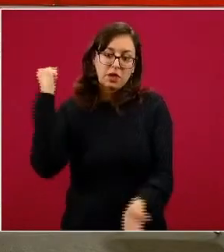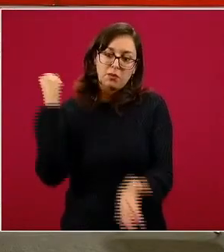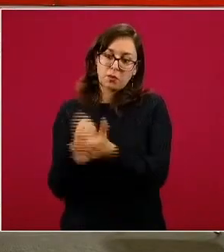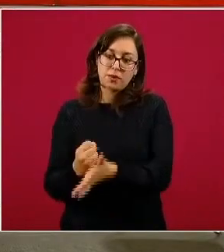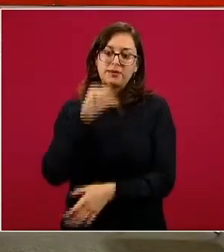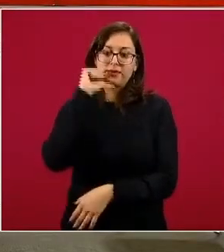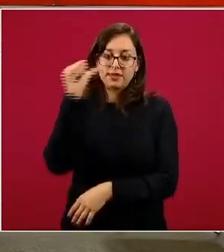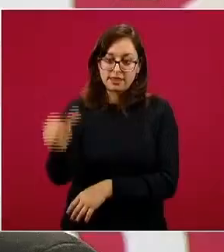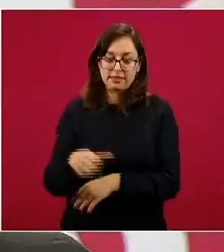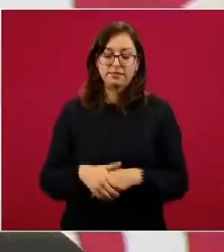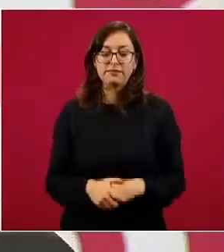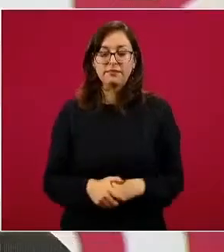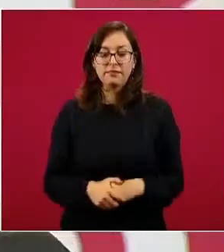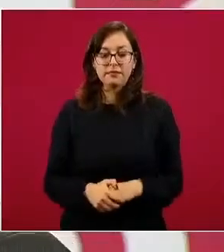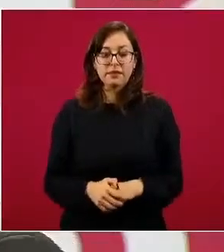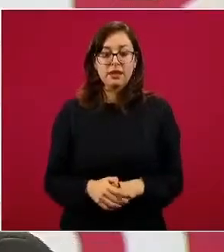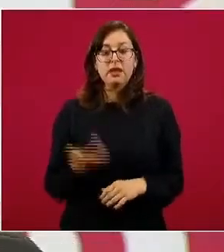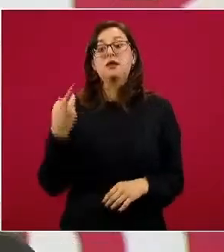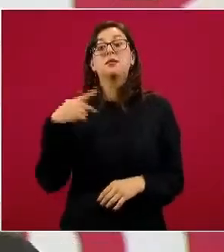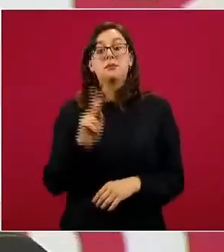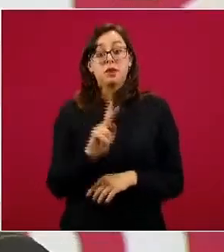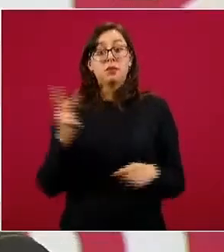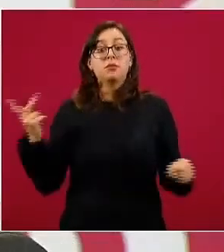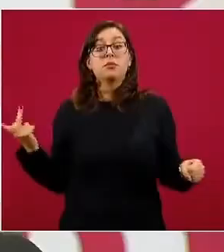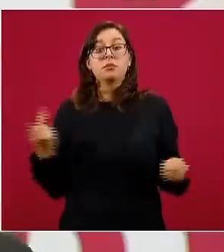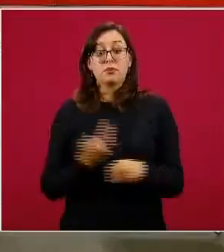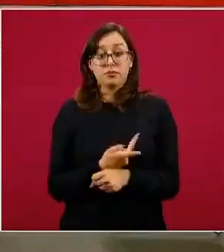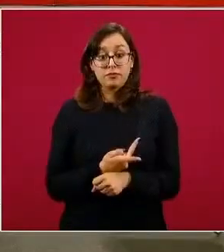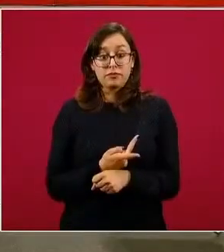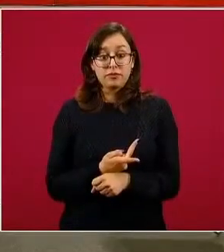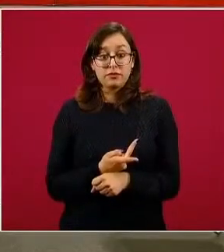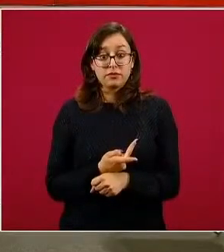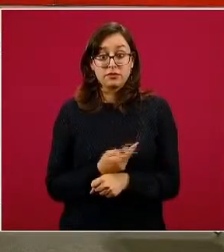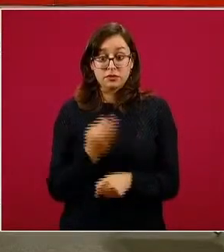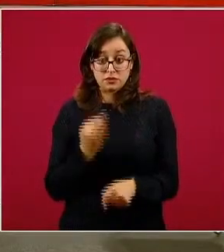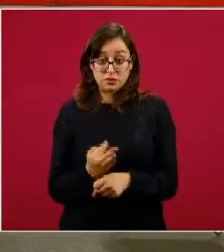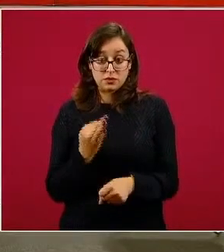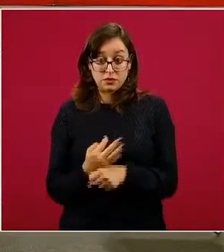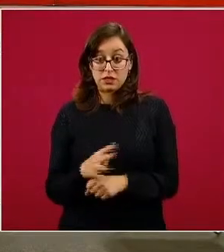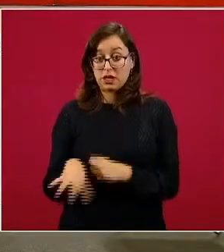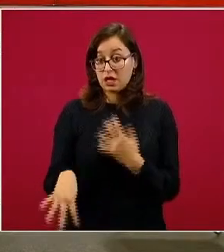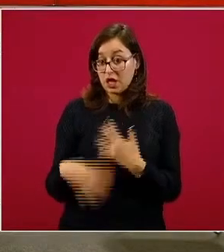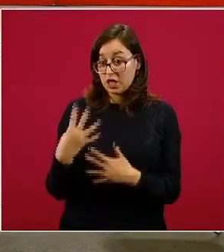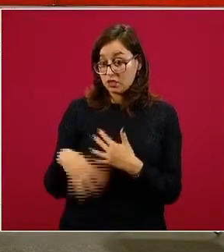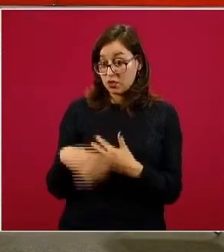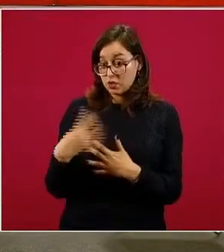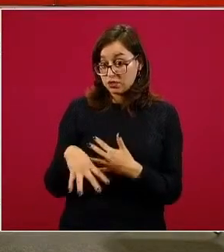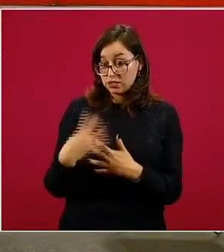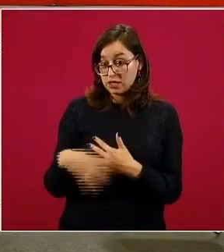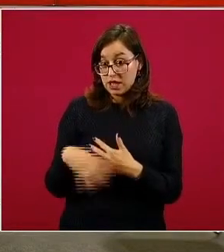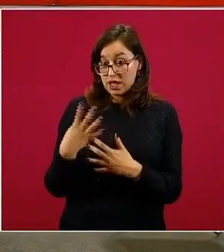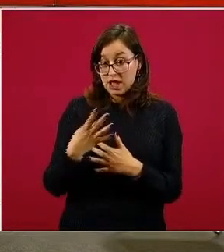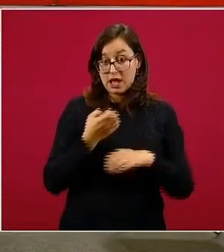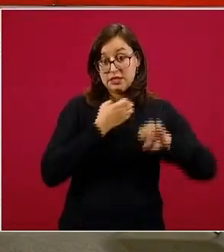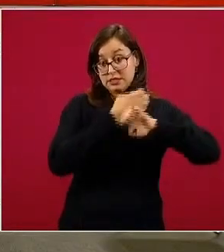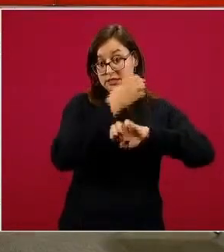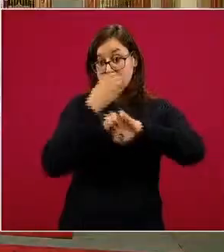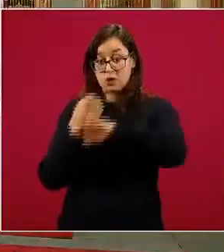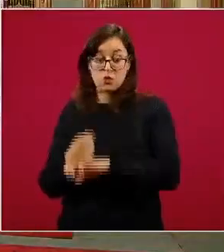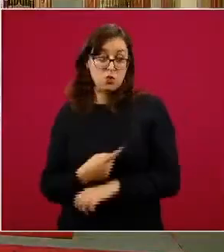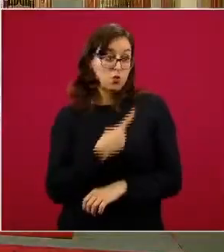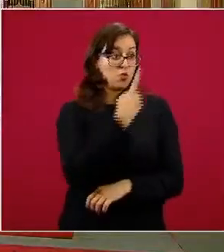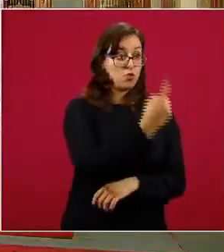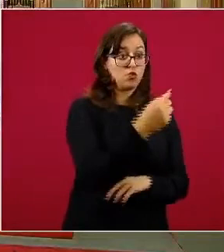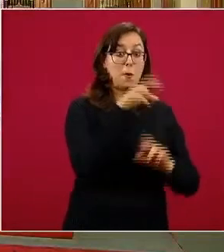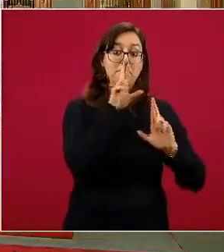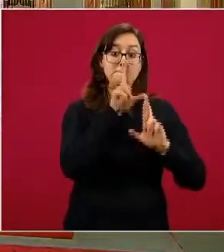protocolo. Pero puede pasar, por ejemplo, si son 14 lugares, que cuando ya uno respondió y se